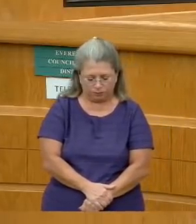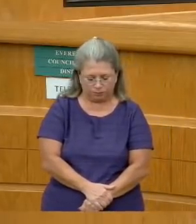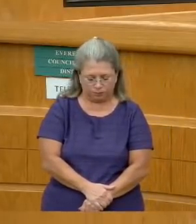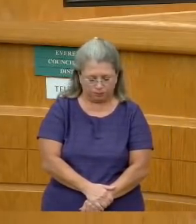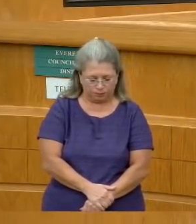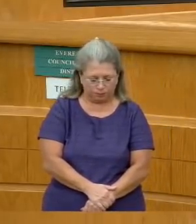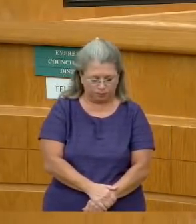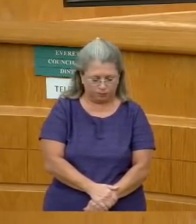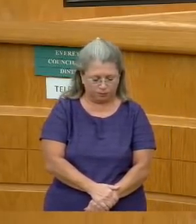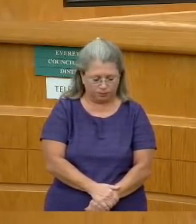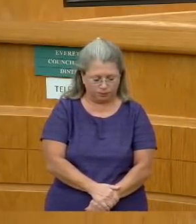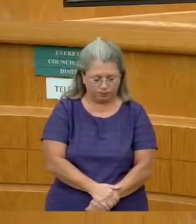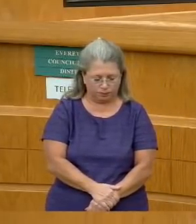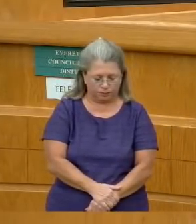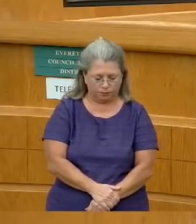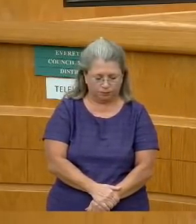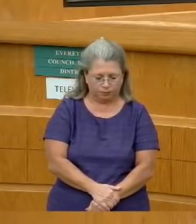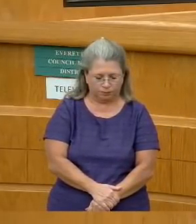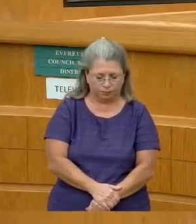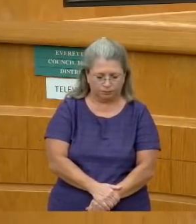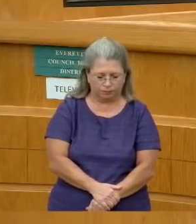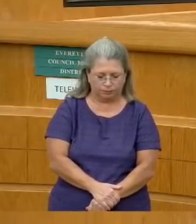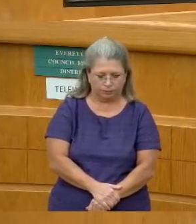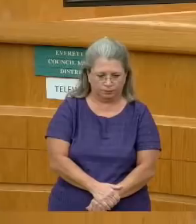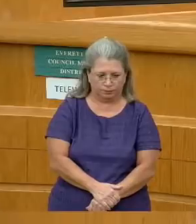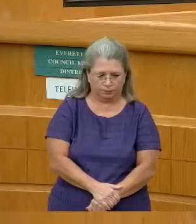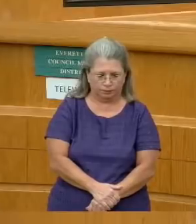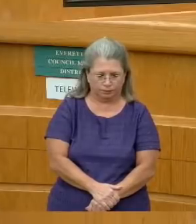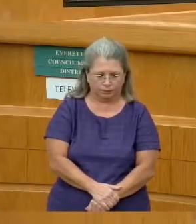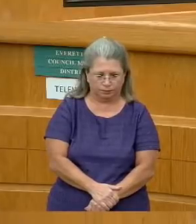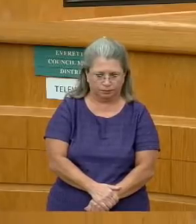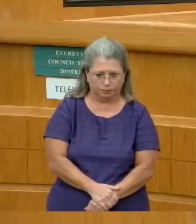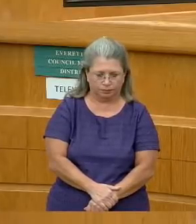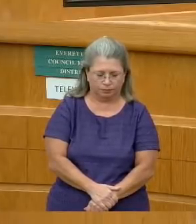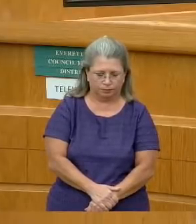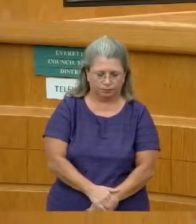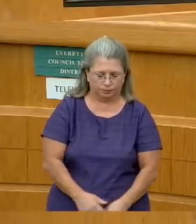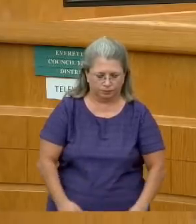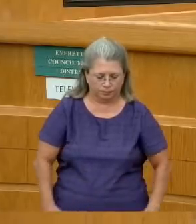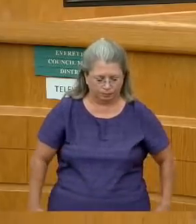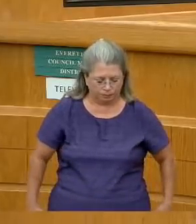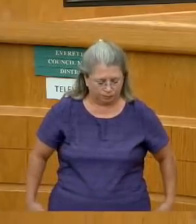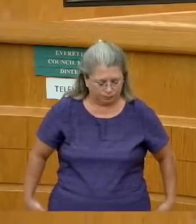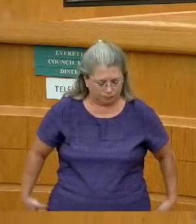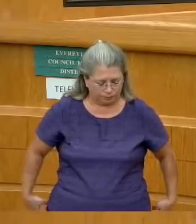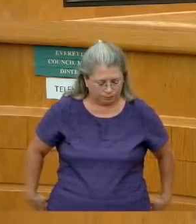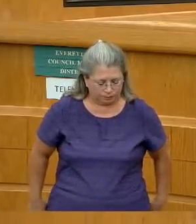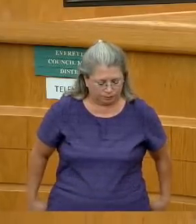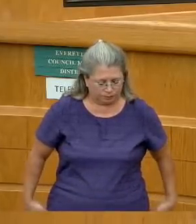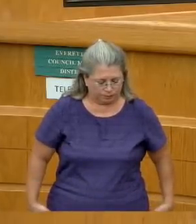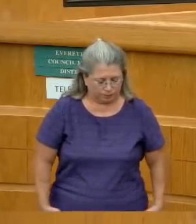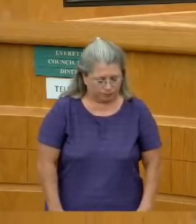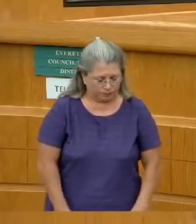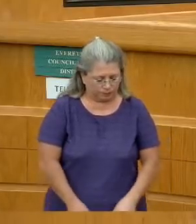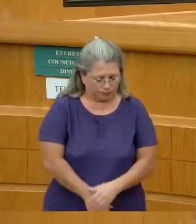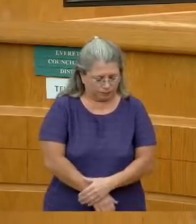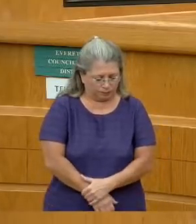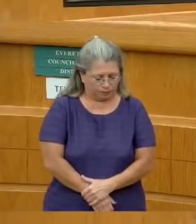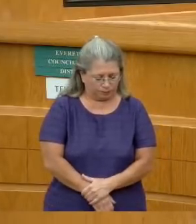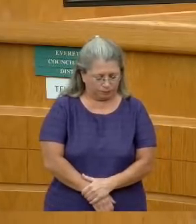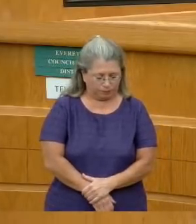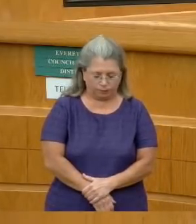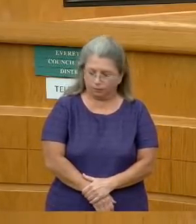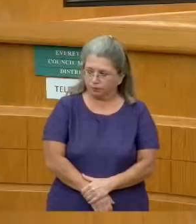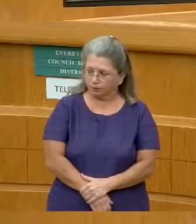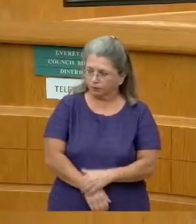Salud y laboratorios privados, así como hospitales. El día de ayer le reportamos durante la conferencia de 18 fallecimientos. En la